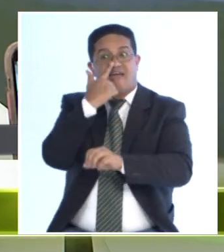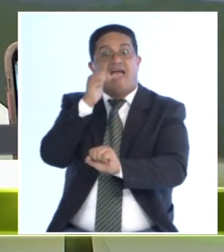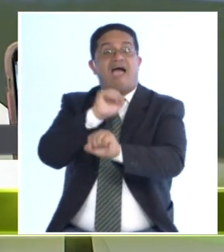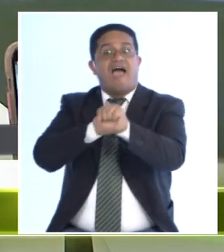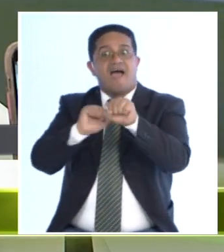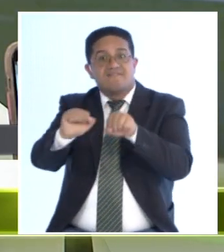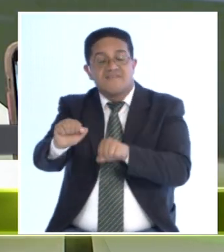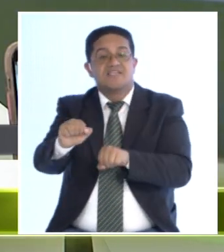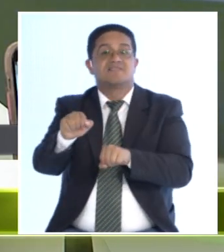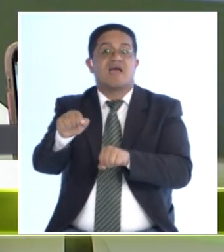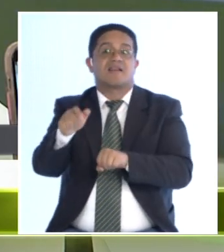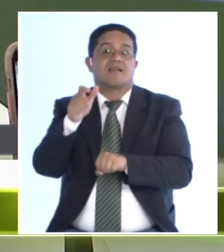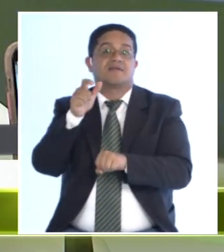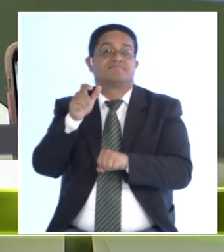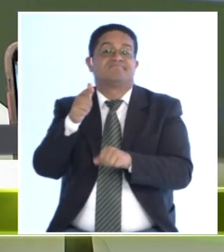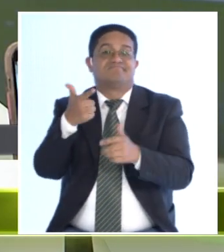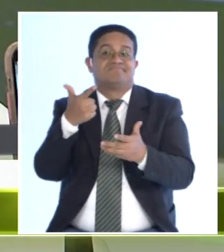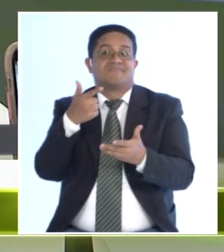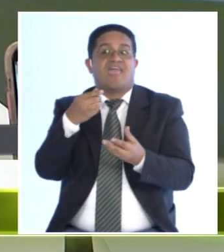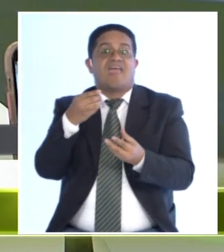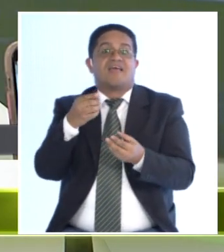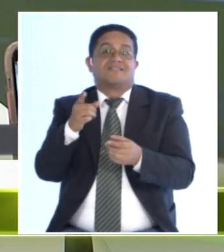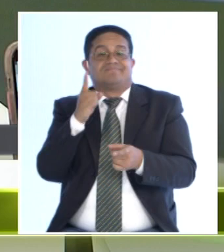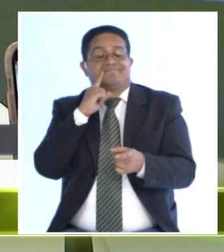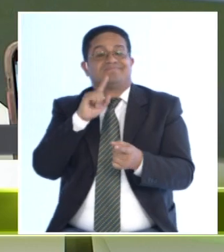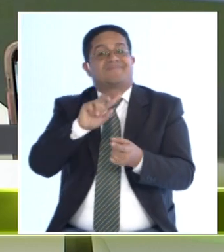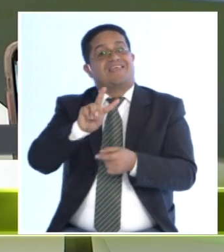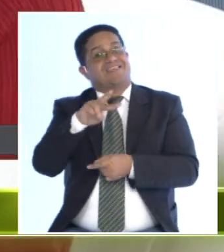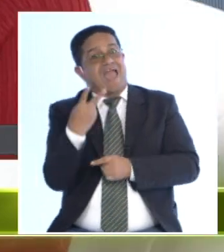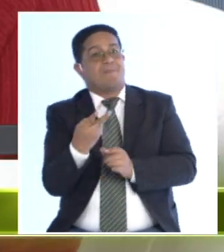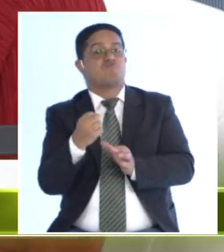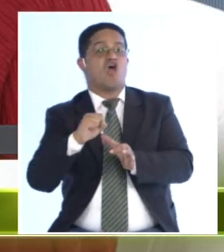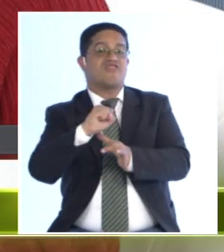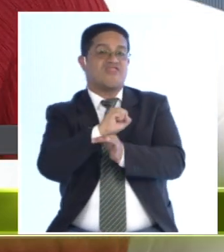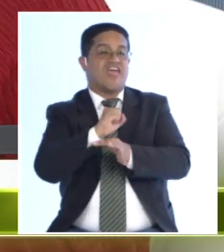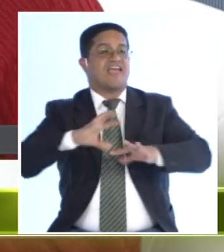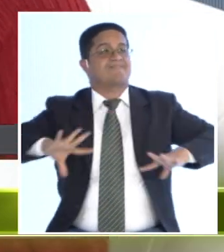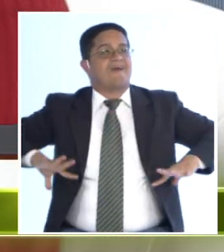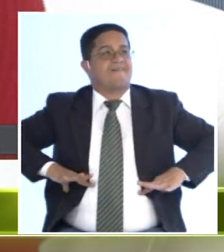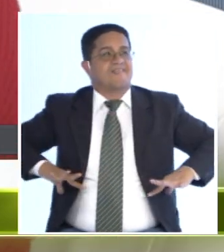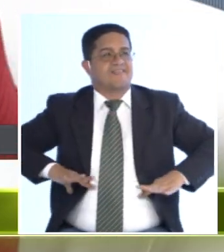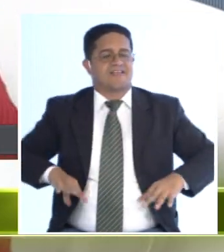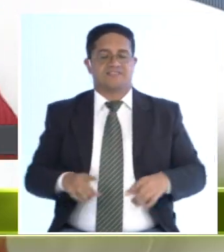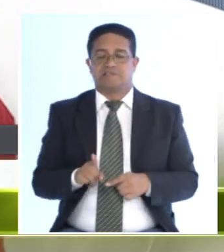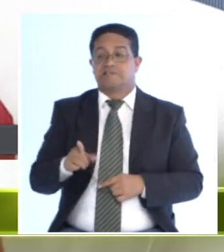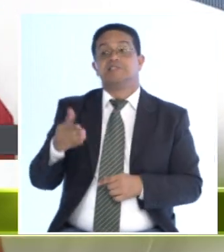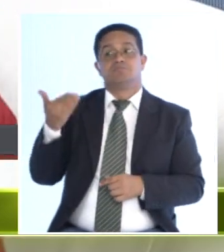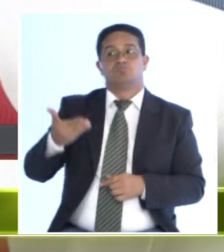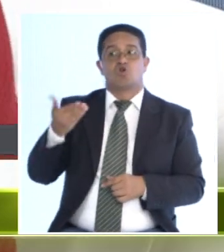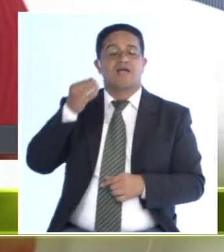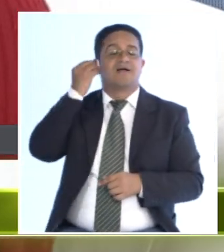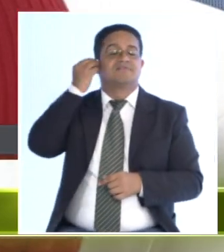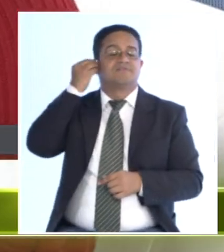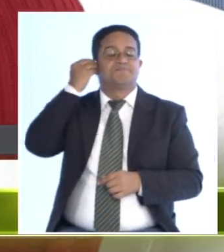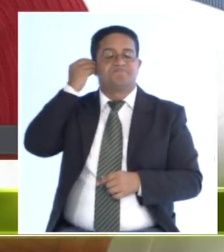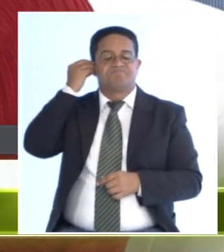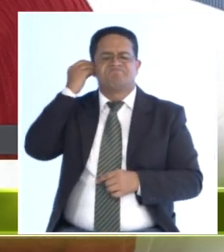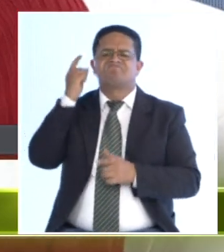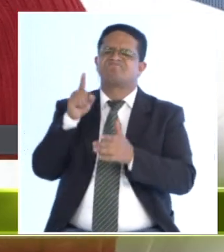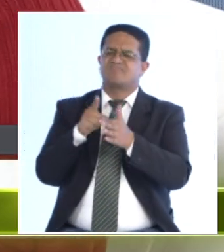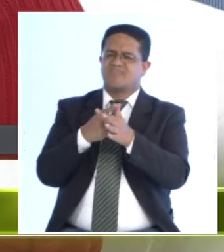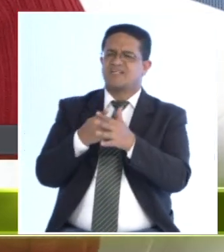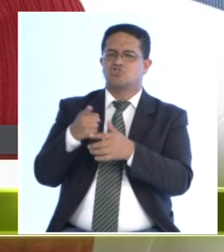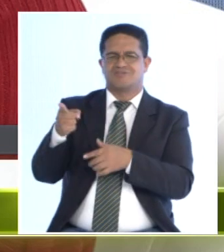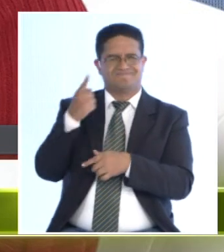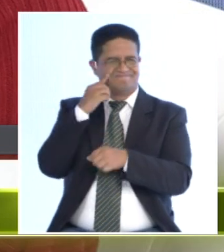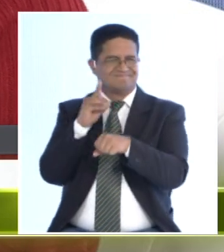esos momentos donde hay que realizar un reemplazo de cadera. Muy importante hablar sobre esto y justamente hablando sobre el reemplazo de cadera, el